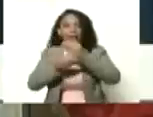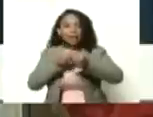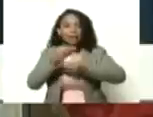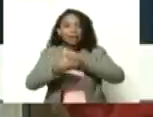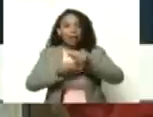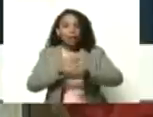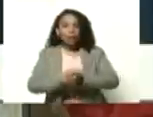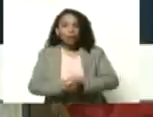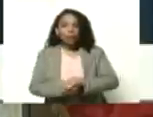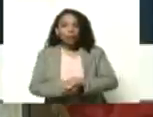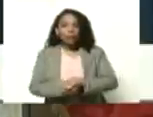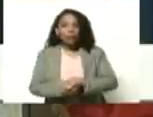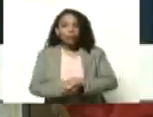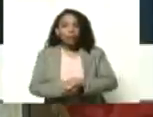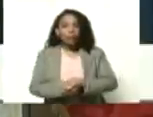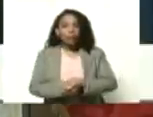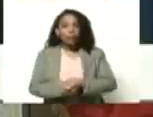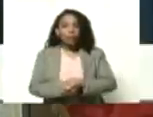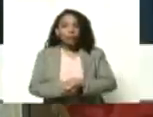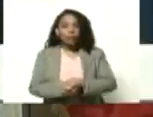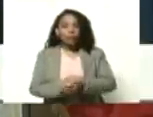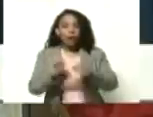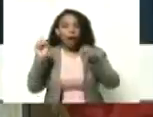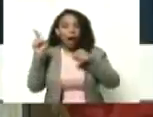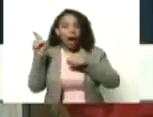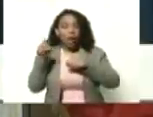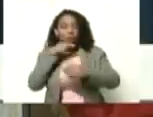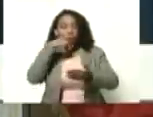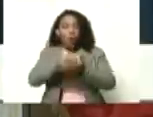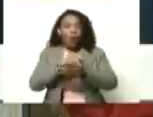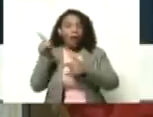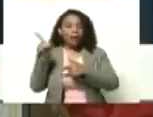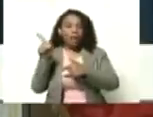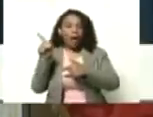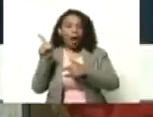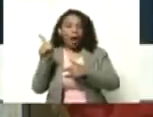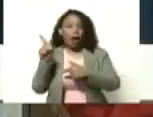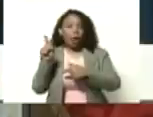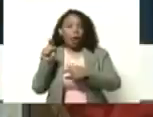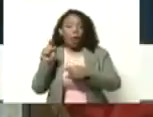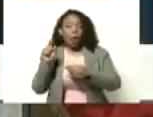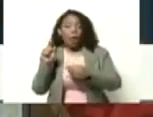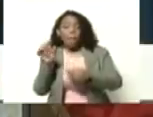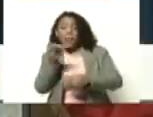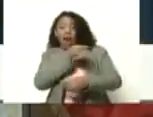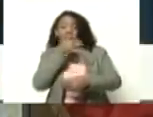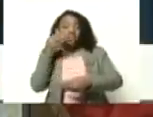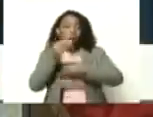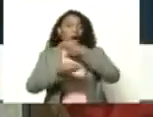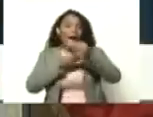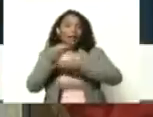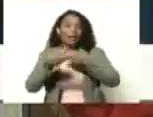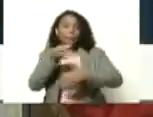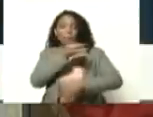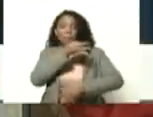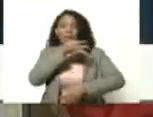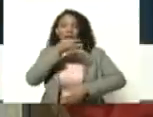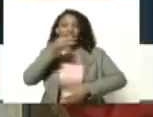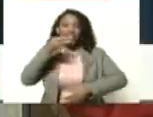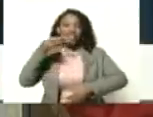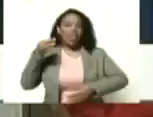la ellos la llamaban así la coartada perfecta para el crimen perfecto